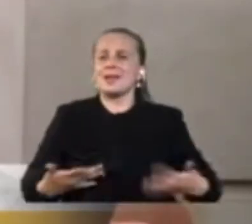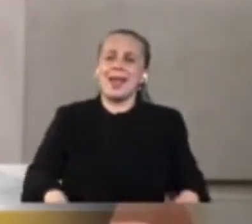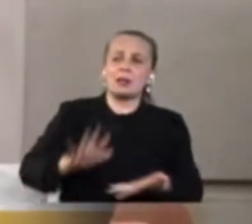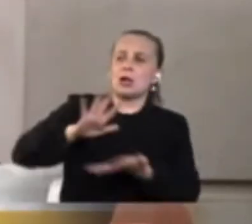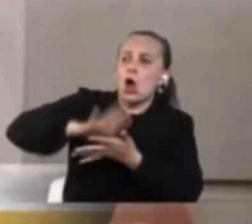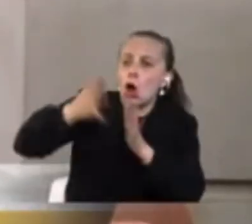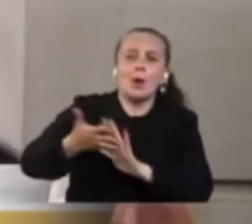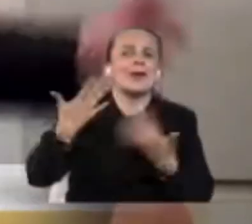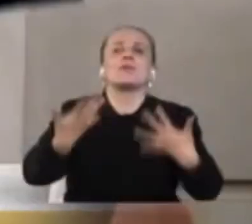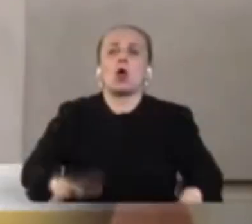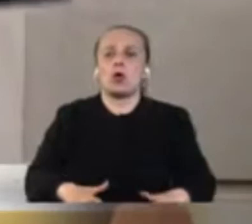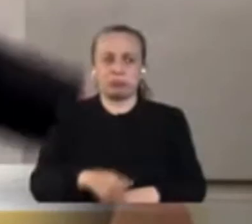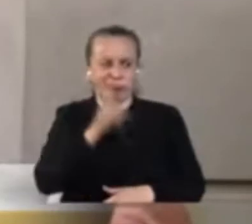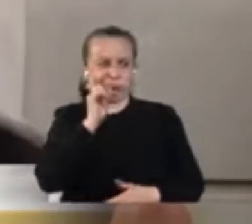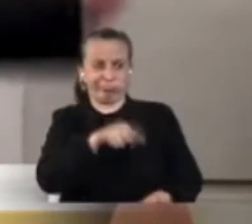fiscal.